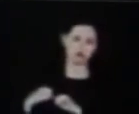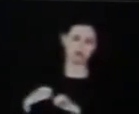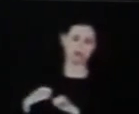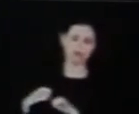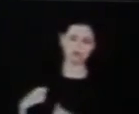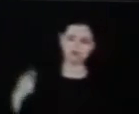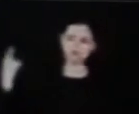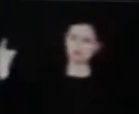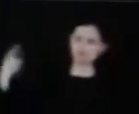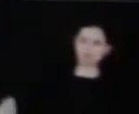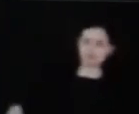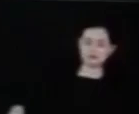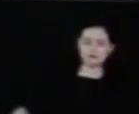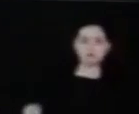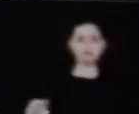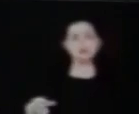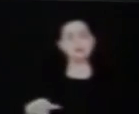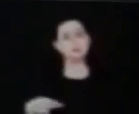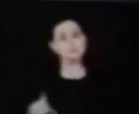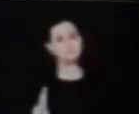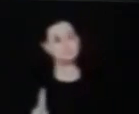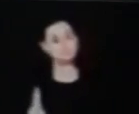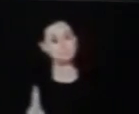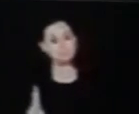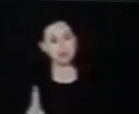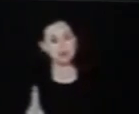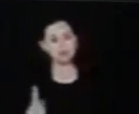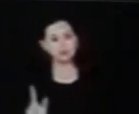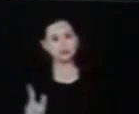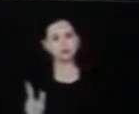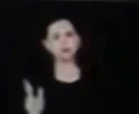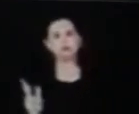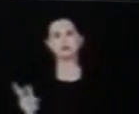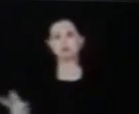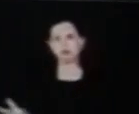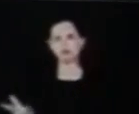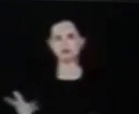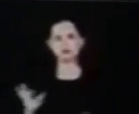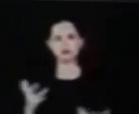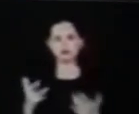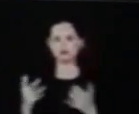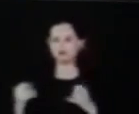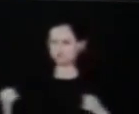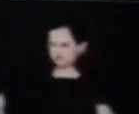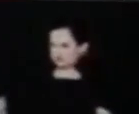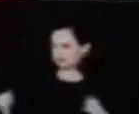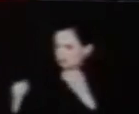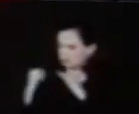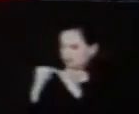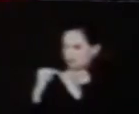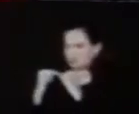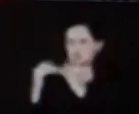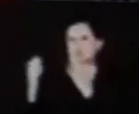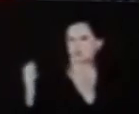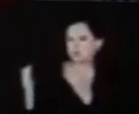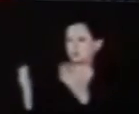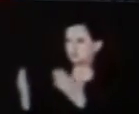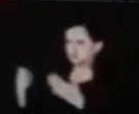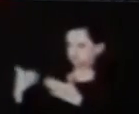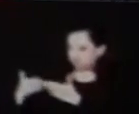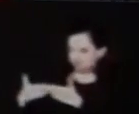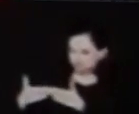civiles. Pero en nuestros institutos castrenses no se